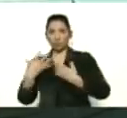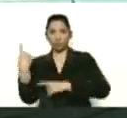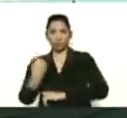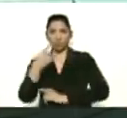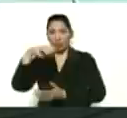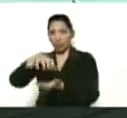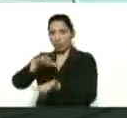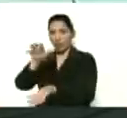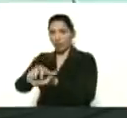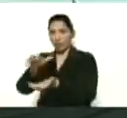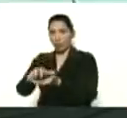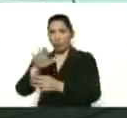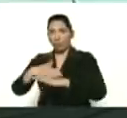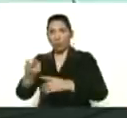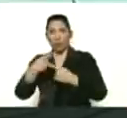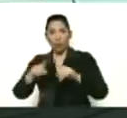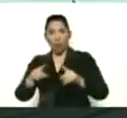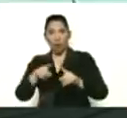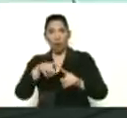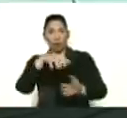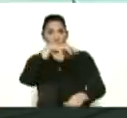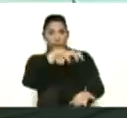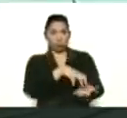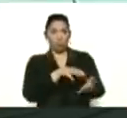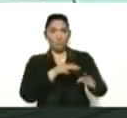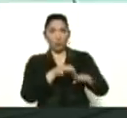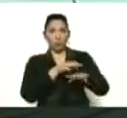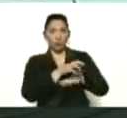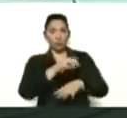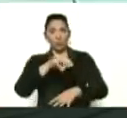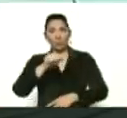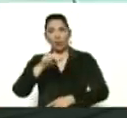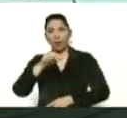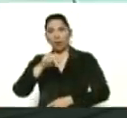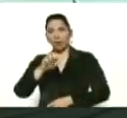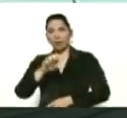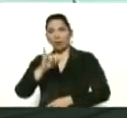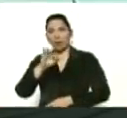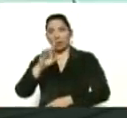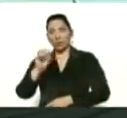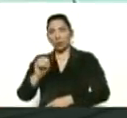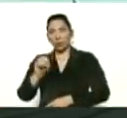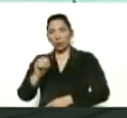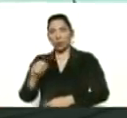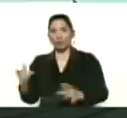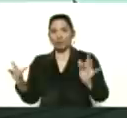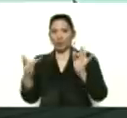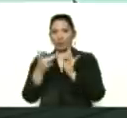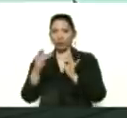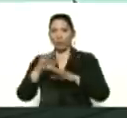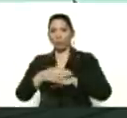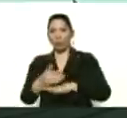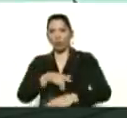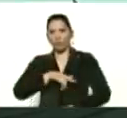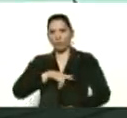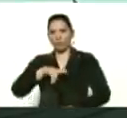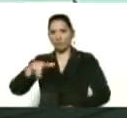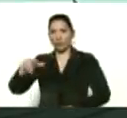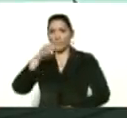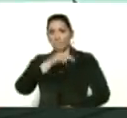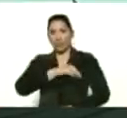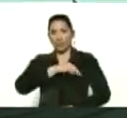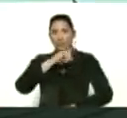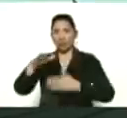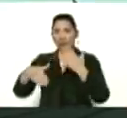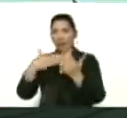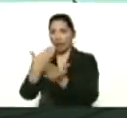ese foco, porque el otro foco, que es el foco del municipio Maneiro, tiene relación porque hubo un viaje en avión desde Maiquetía hasta